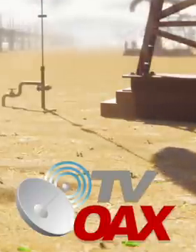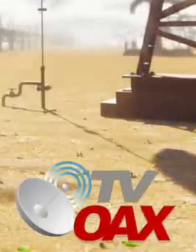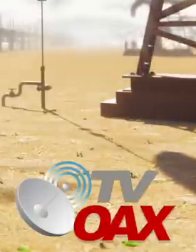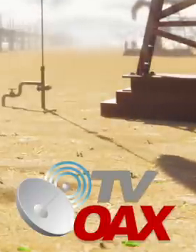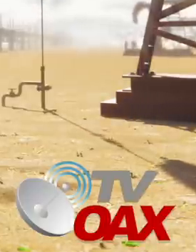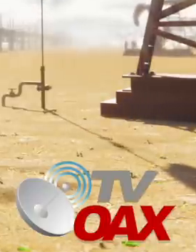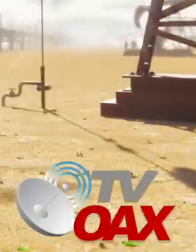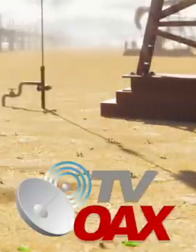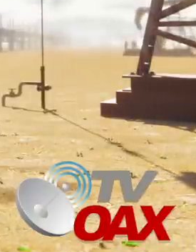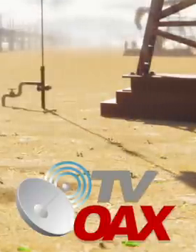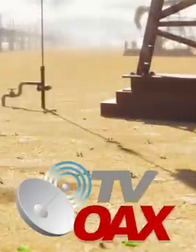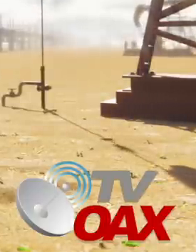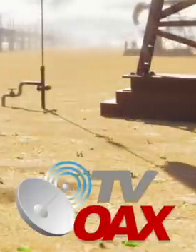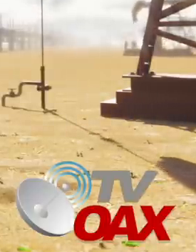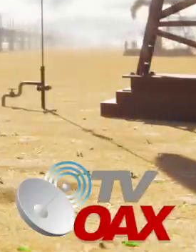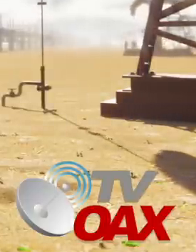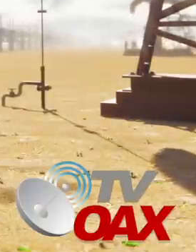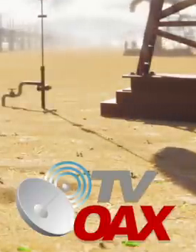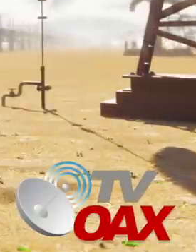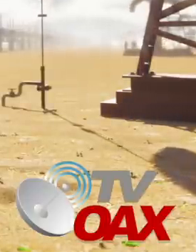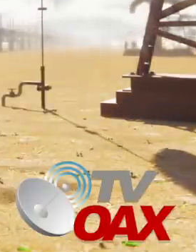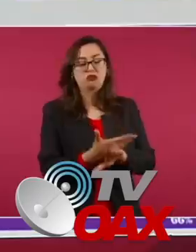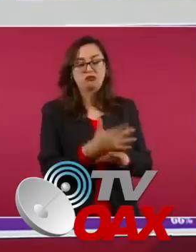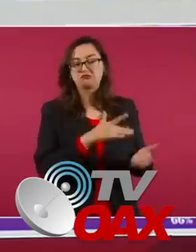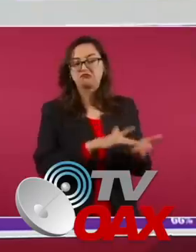es eso que estoy comentando,